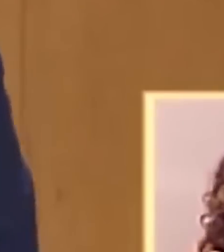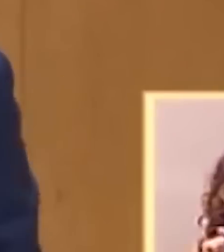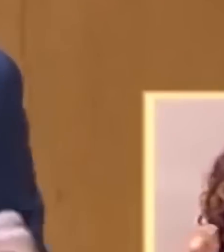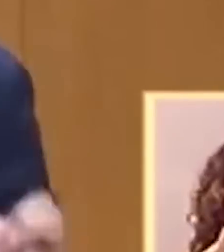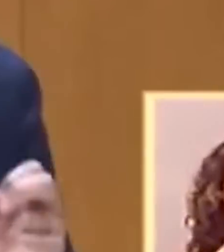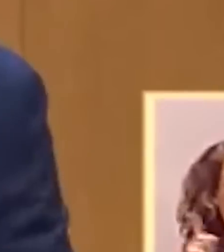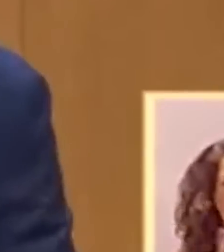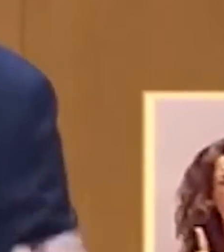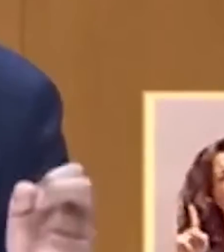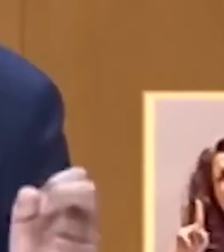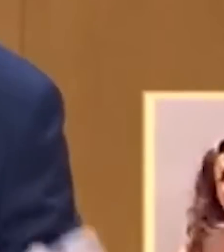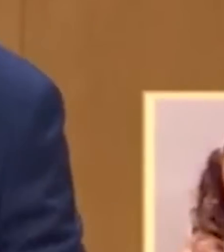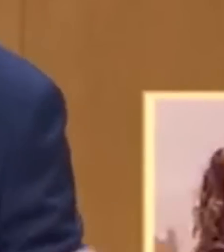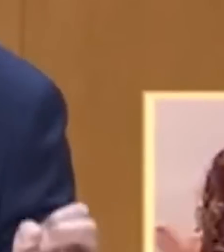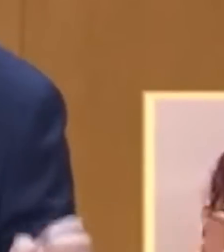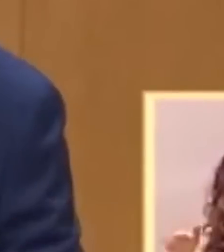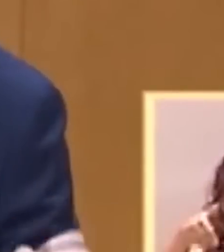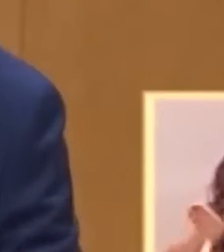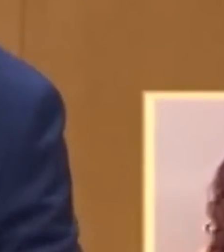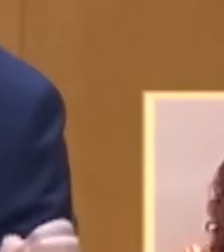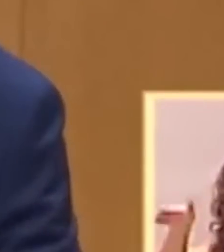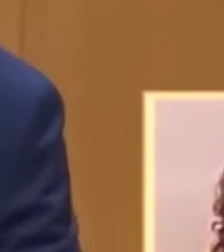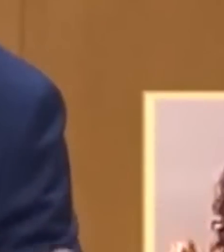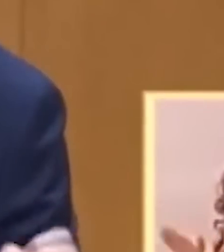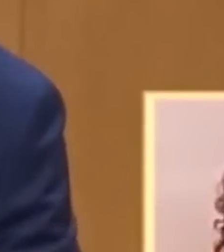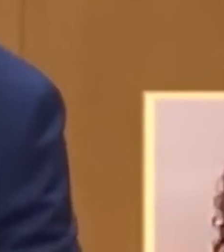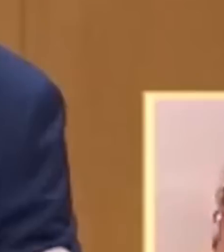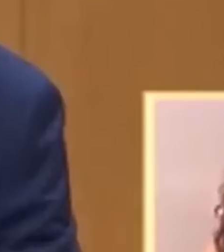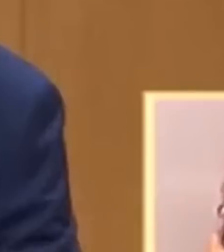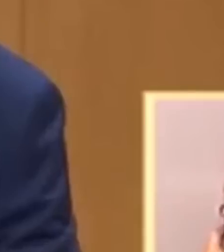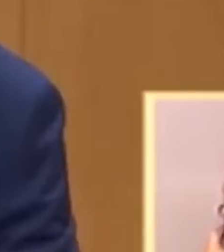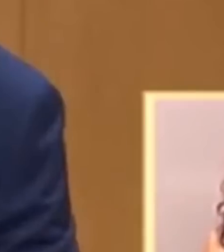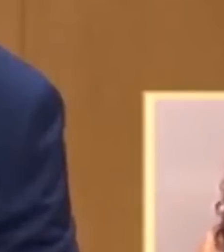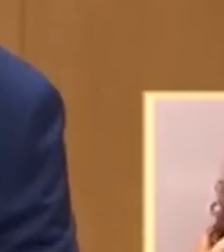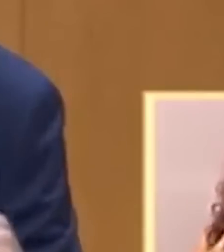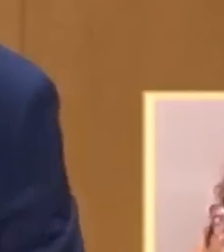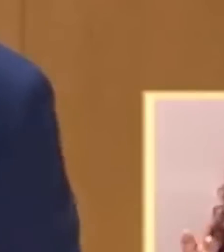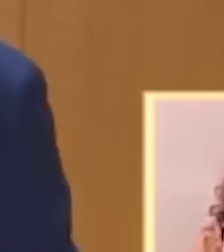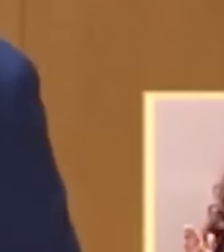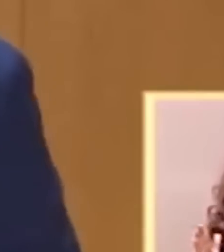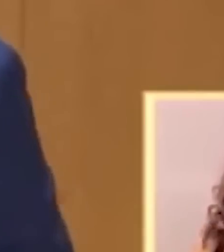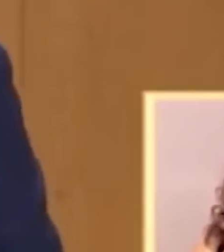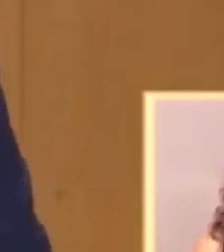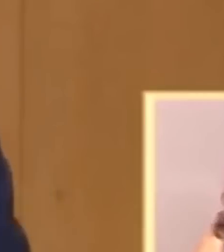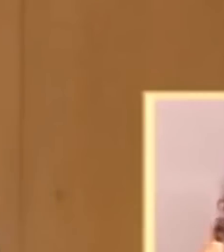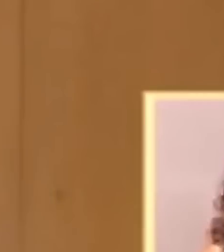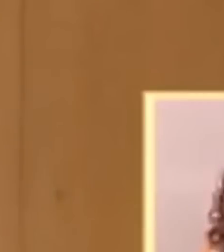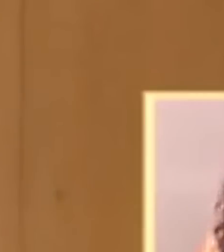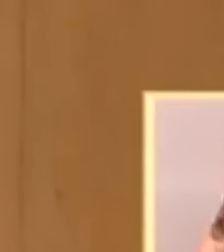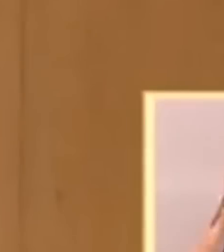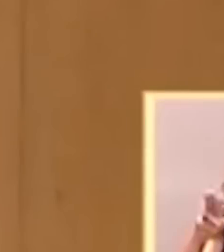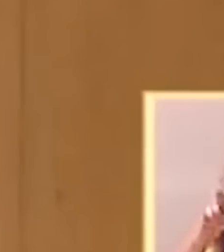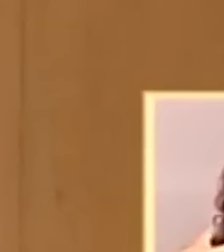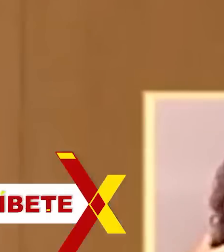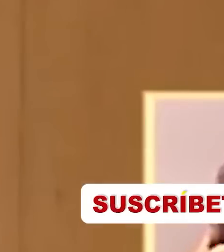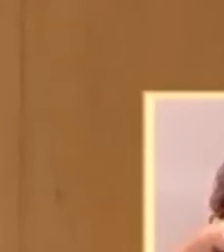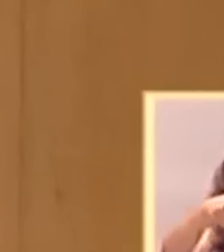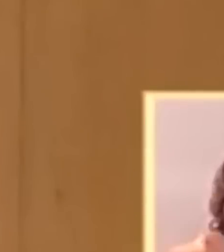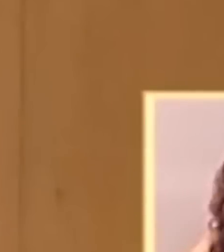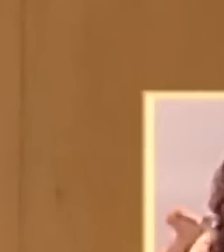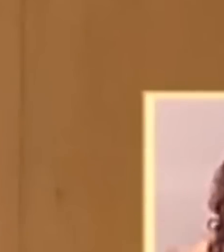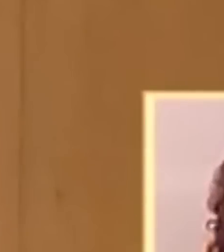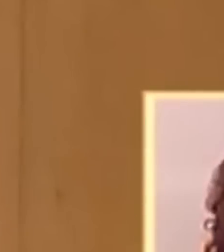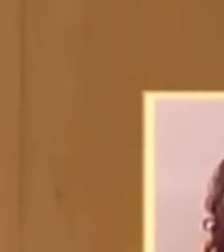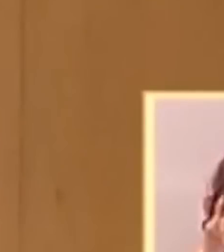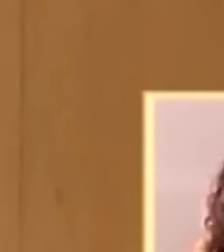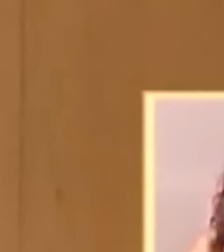presidente Pedro Sánchez se ha lanzado al cuello del popular con insultos incluidos. Para la desgracia de Sánchez, Feijóo ha soportado muy bien los